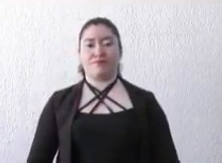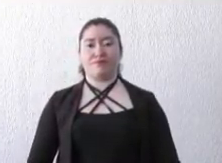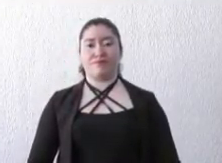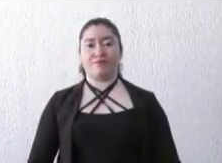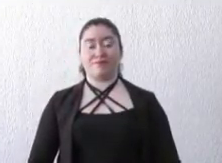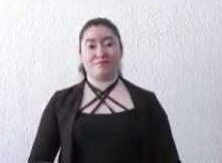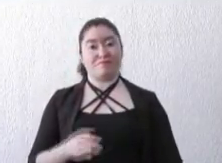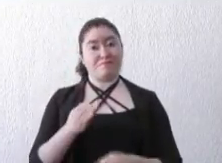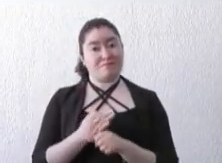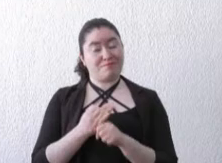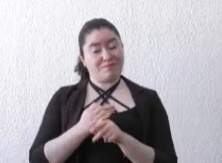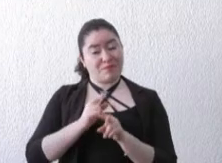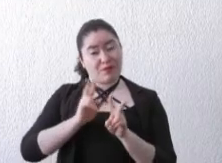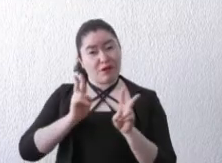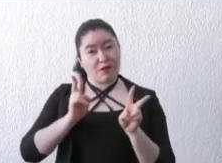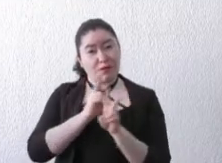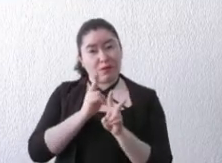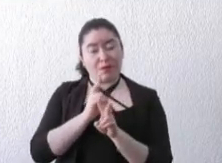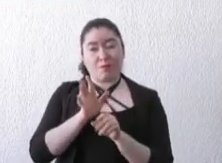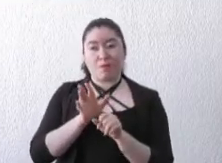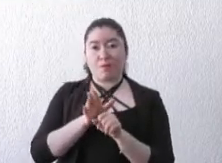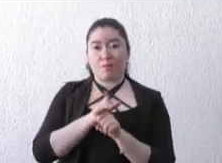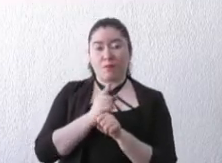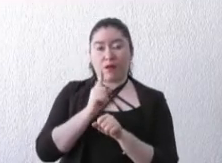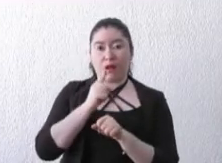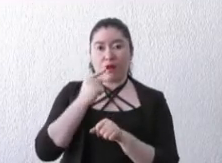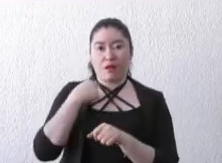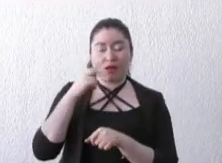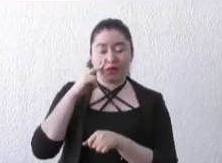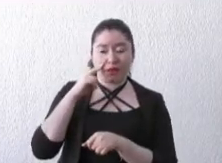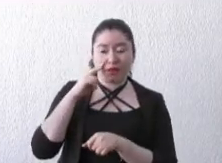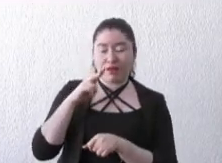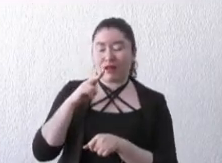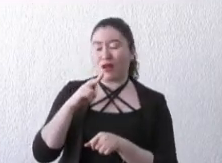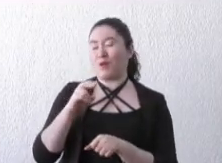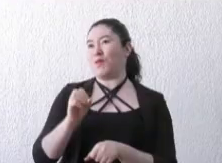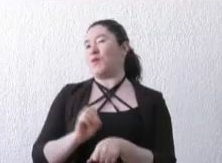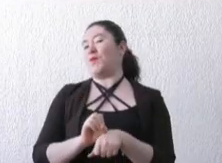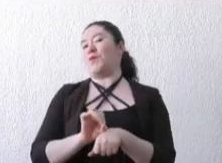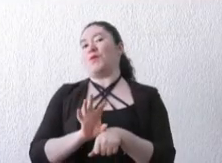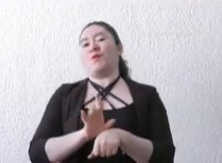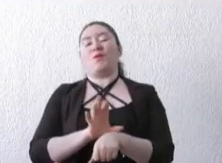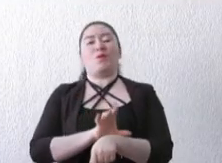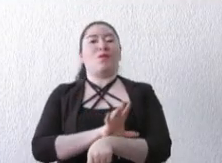Tomen aire porque la subida es emocionante.